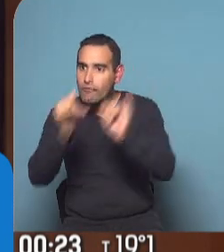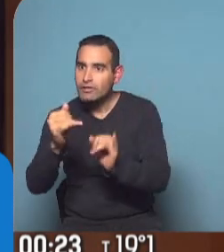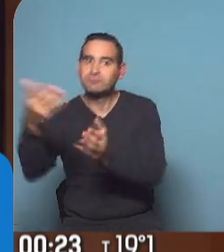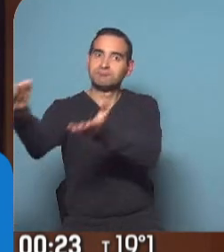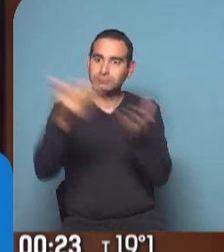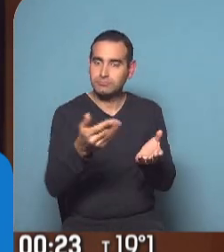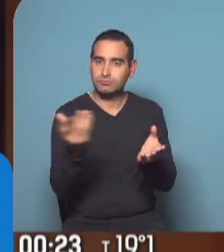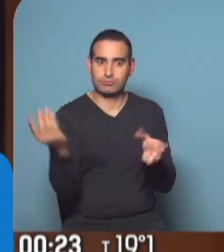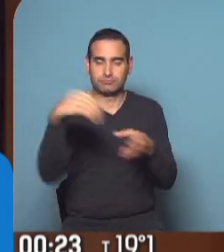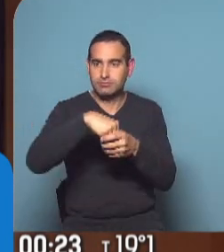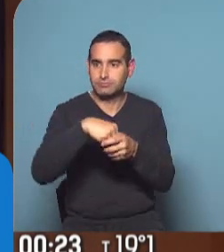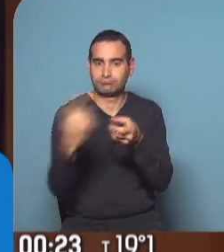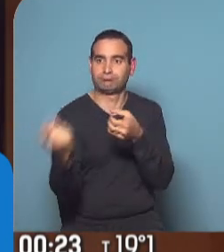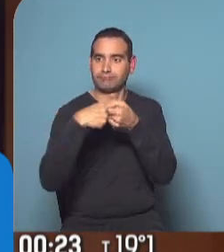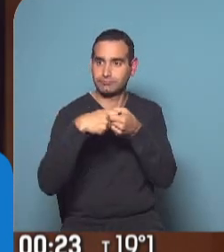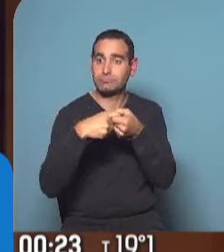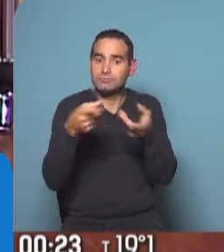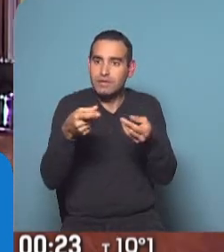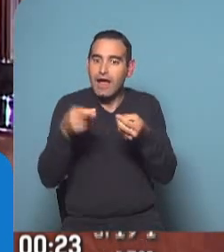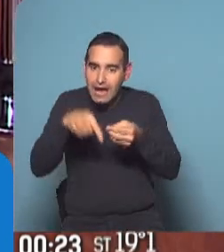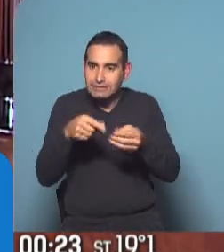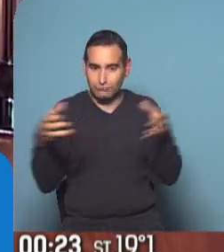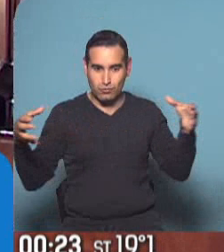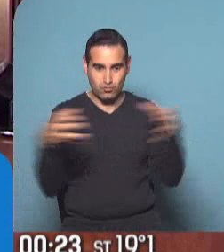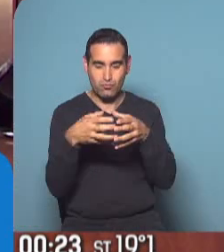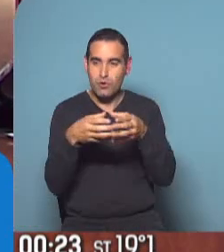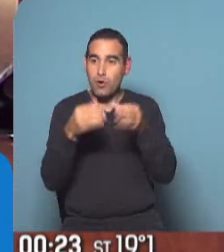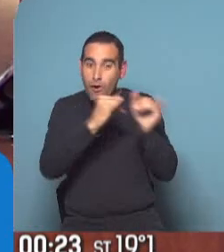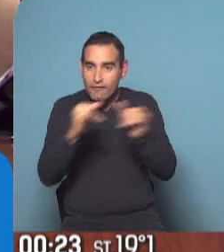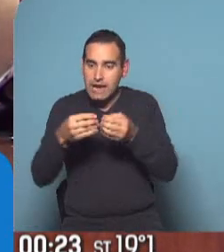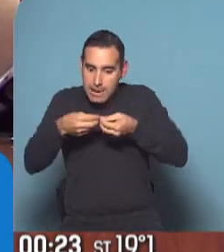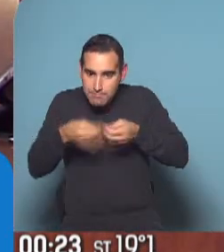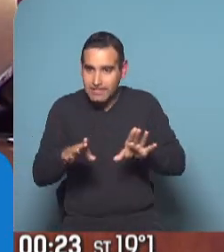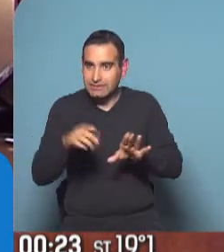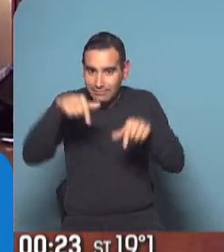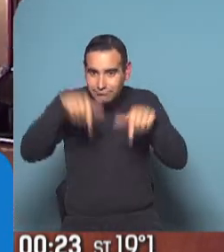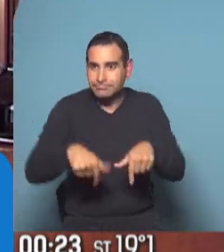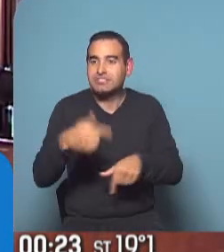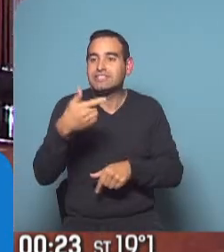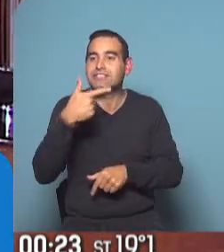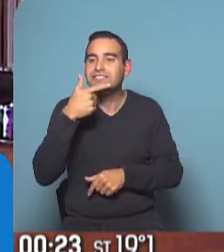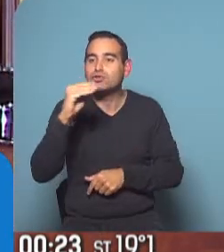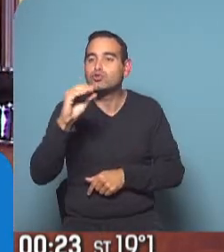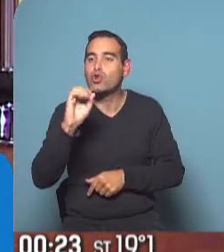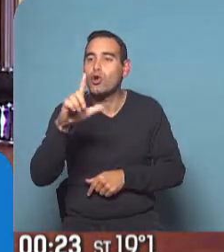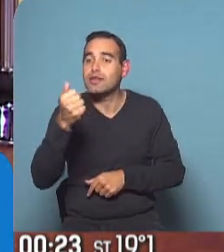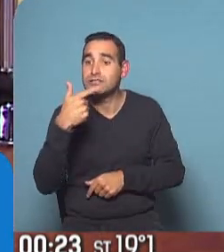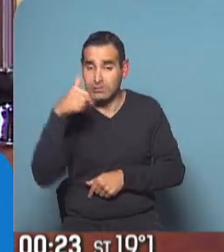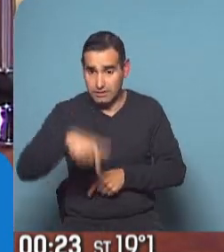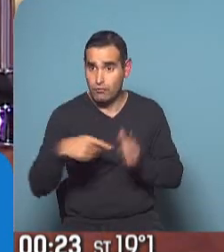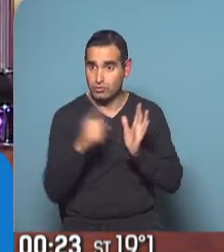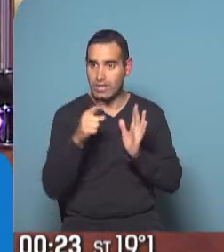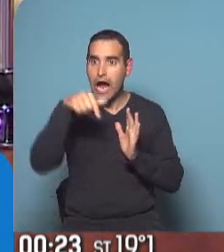nació este sueño este proyecto de escolas nació así en buenos aires y ahora está en